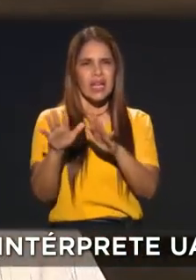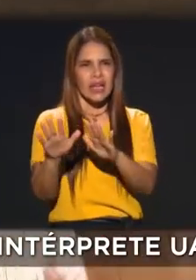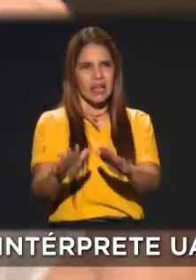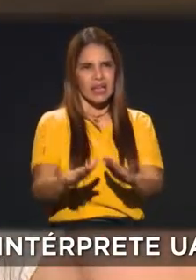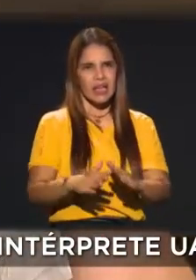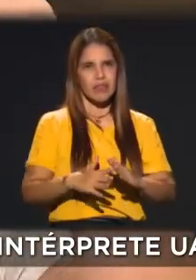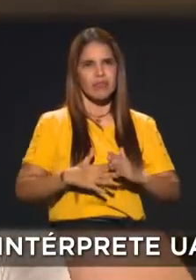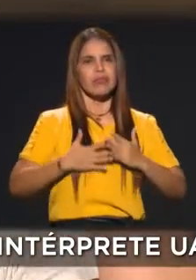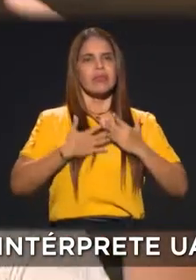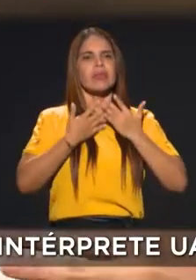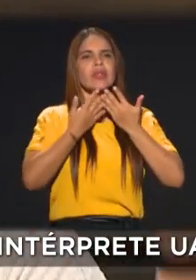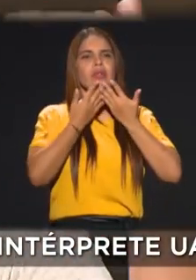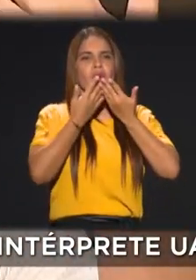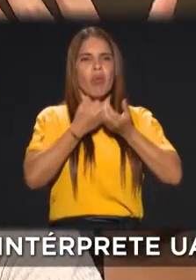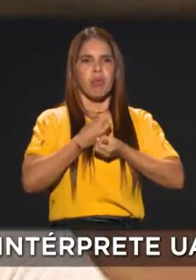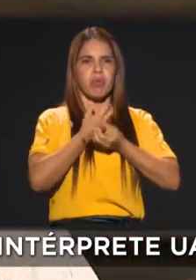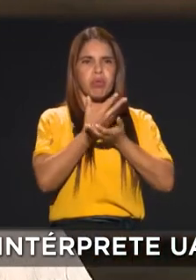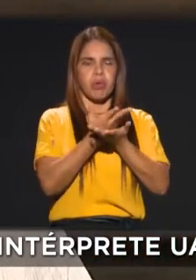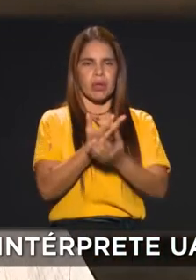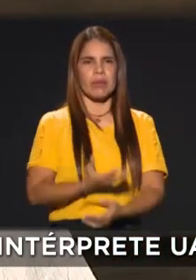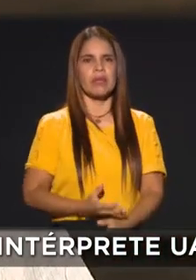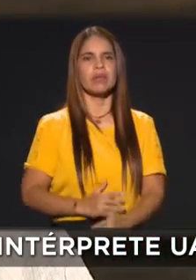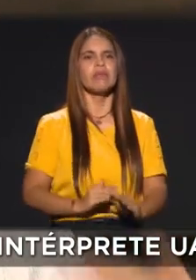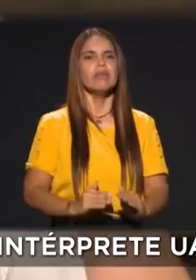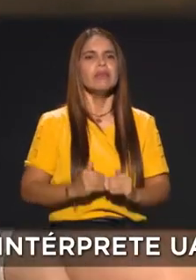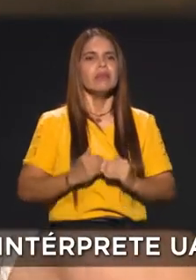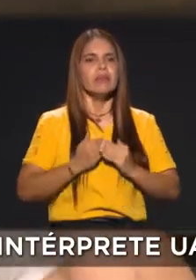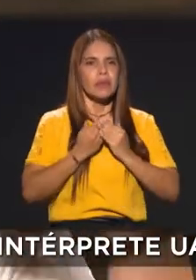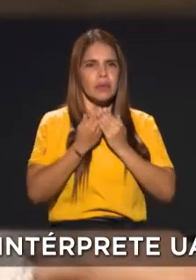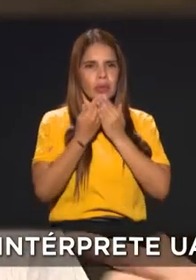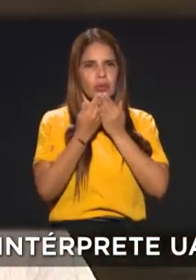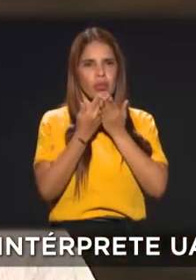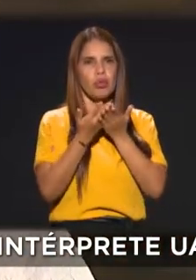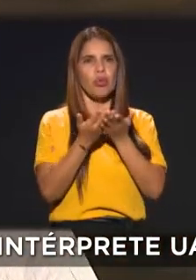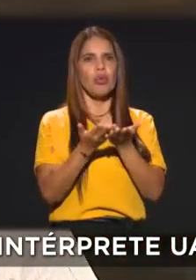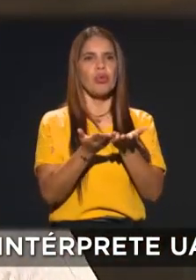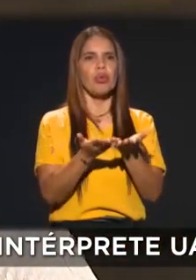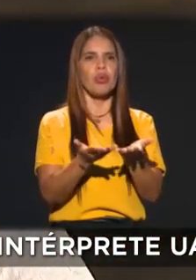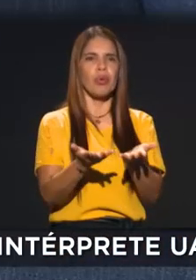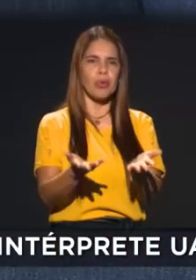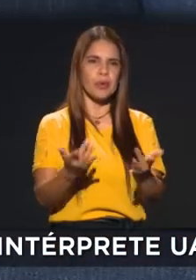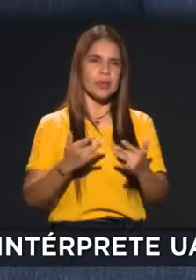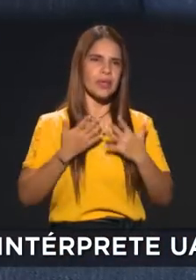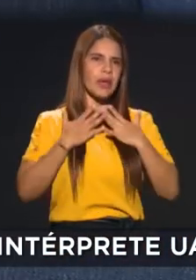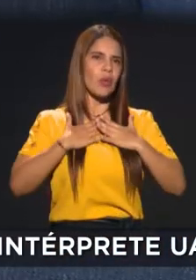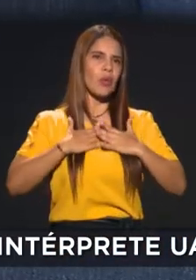través de la exhalación soltamos. Entonces, si exhalas todo el aire, sientes que liberas el cuello.